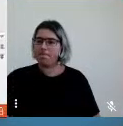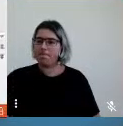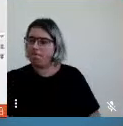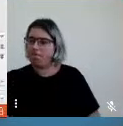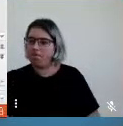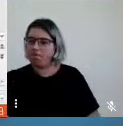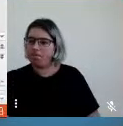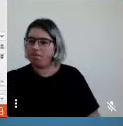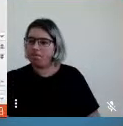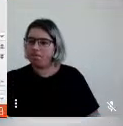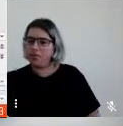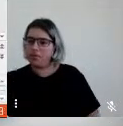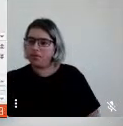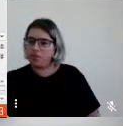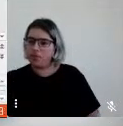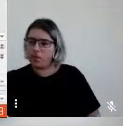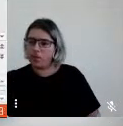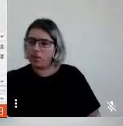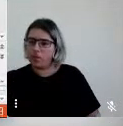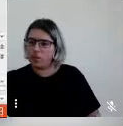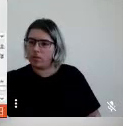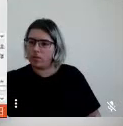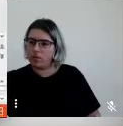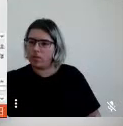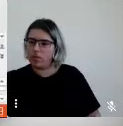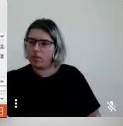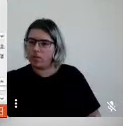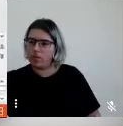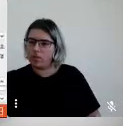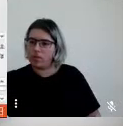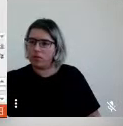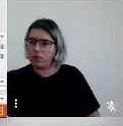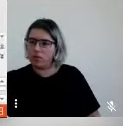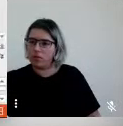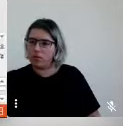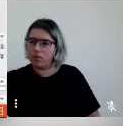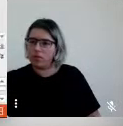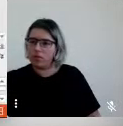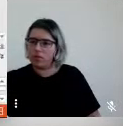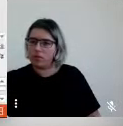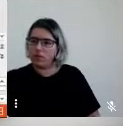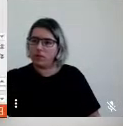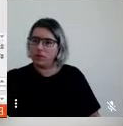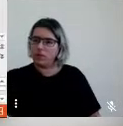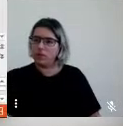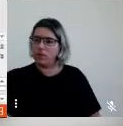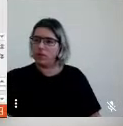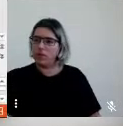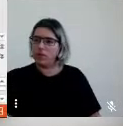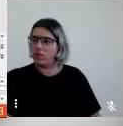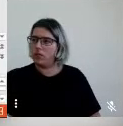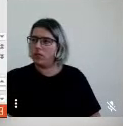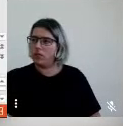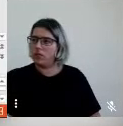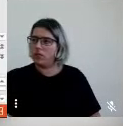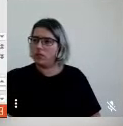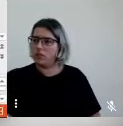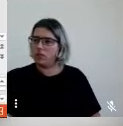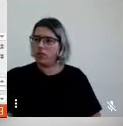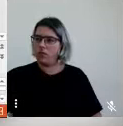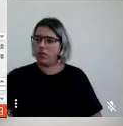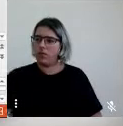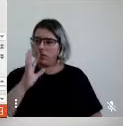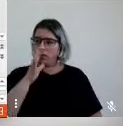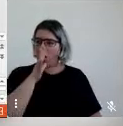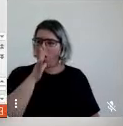inicial. A ver, Ahora sí. ahora sí. Sí. A ver, que vuelvo. Le estoy dando a